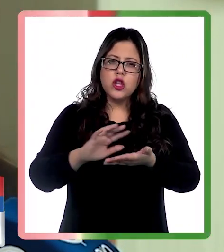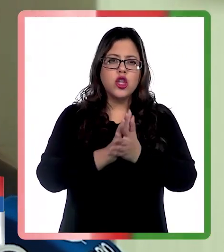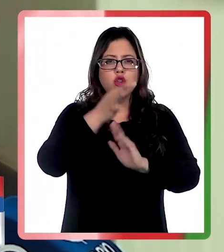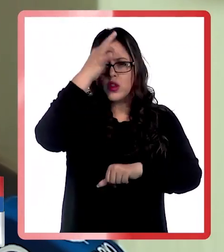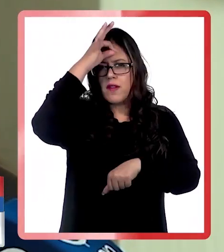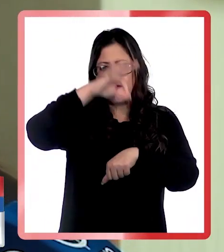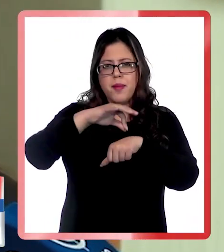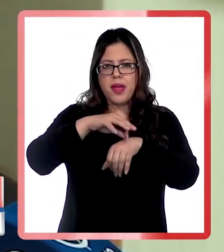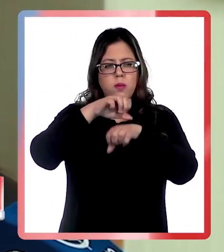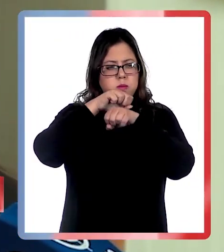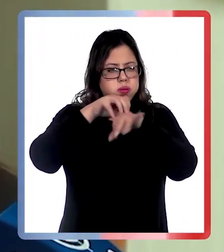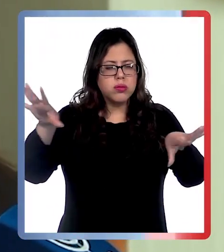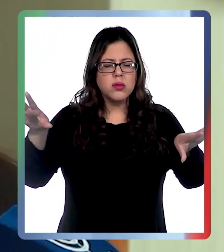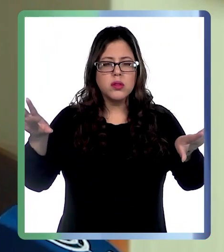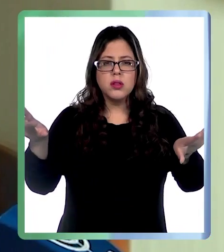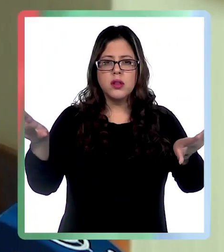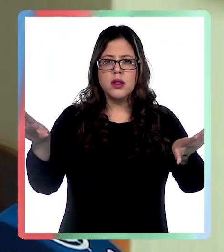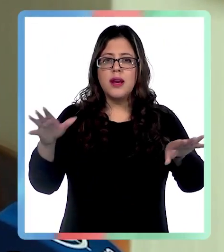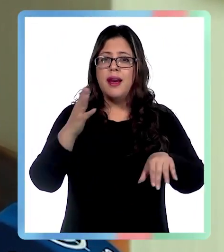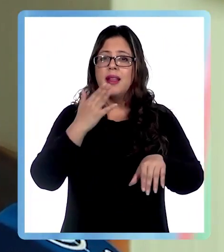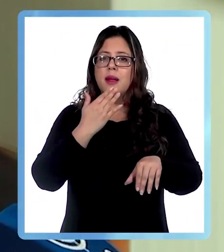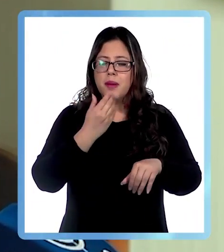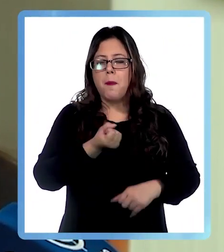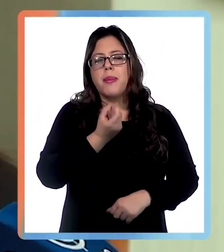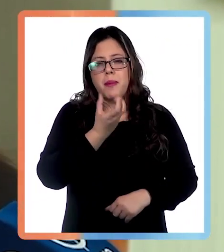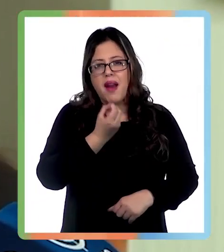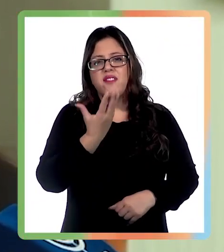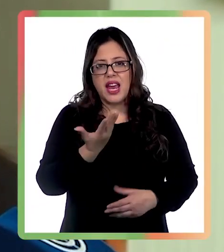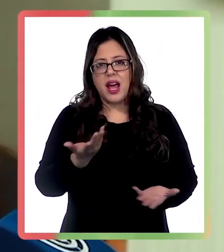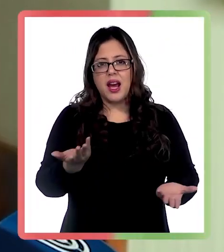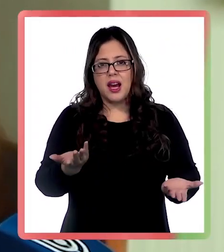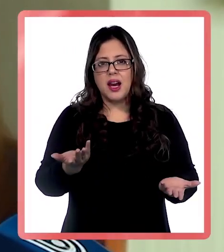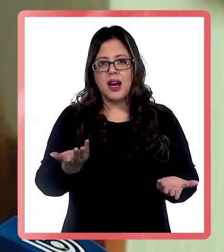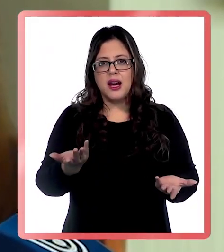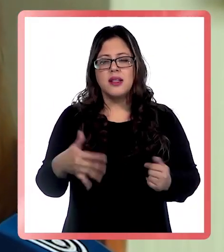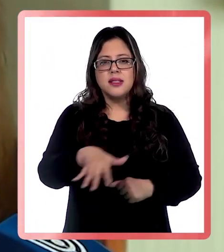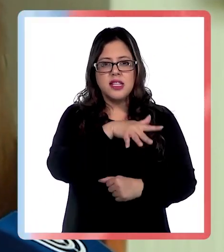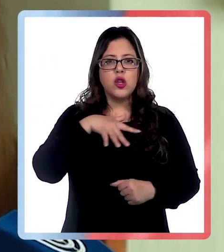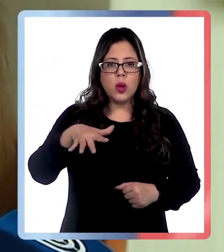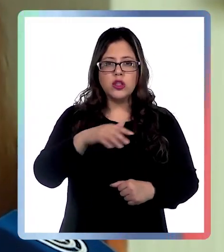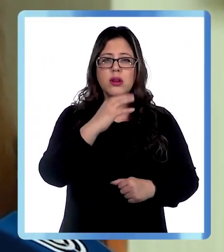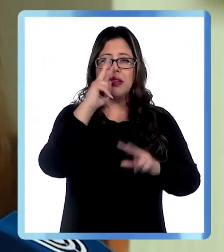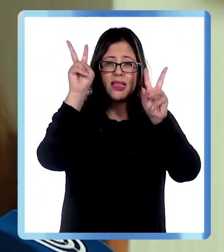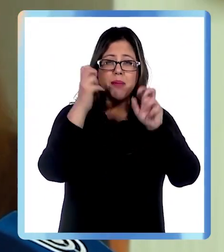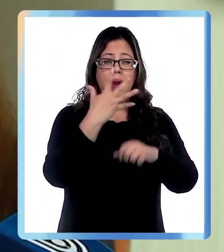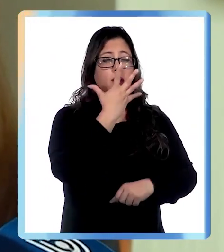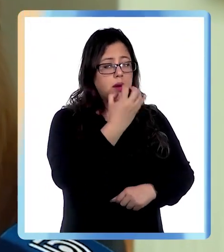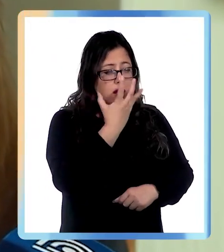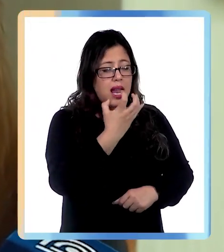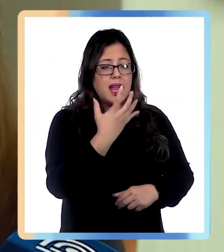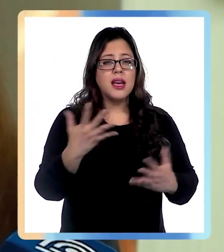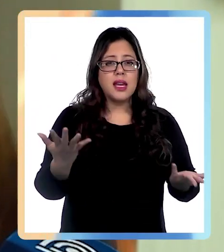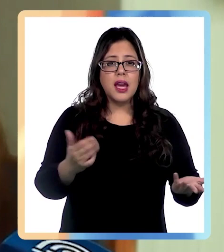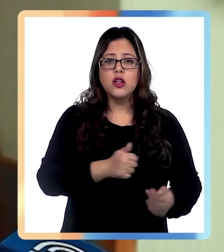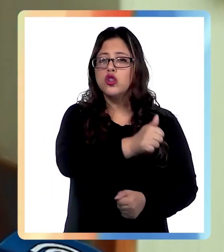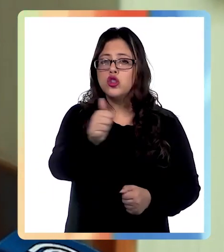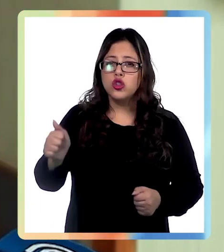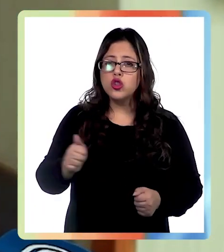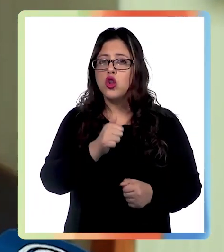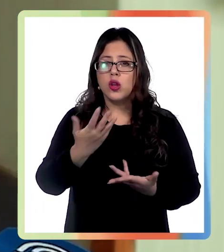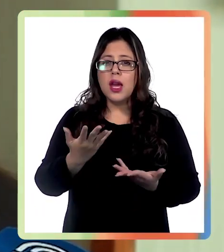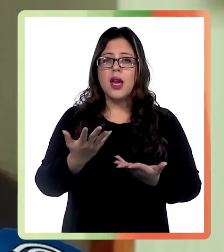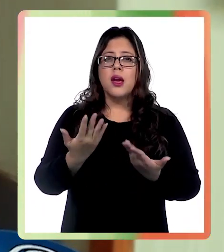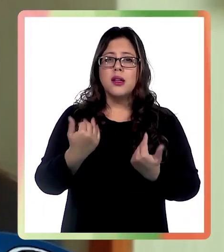todos los viros circulatorios y tiene que ver también con la llegada de la Primavera Por la situación de los alérgenos cierto en que todos